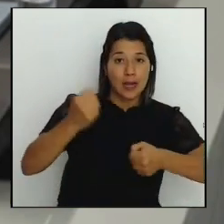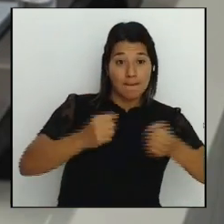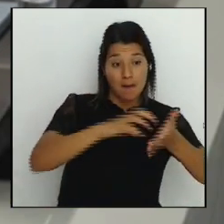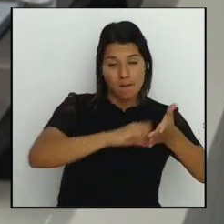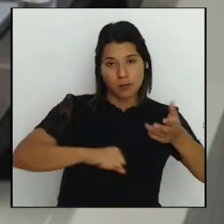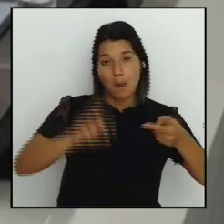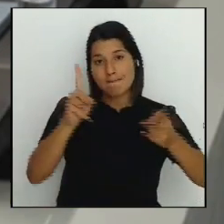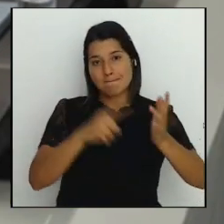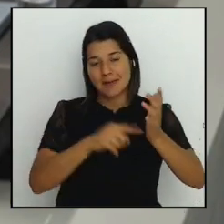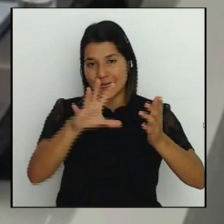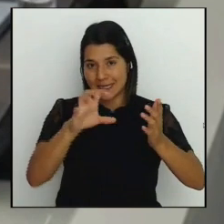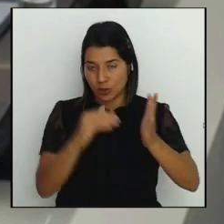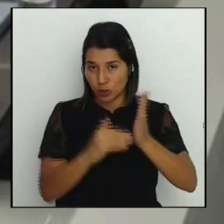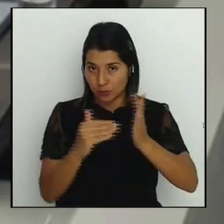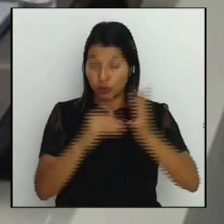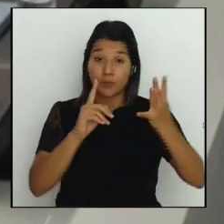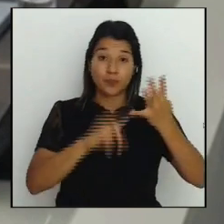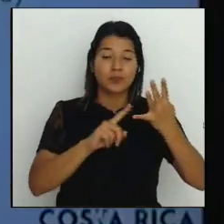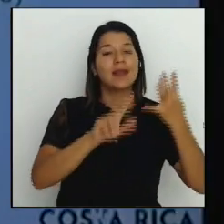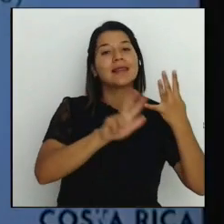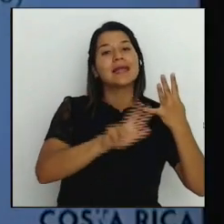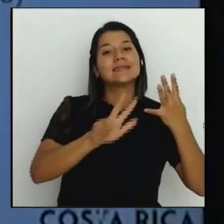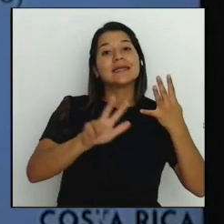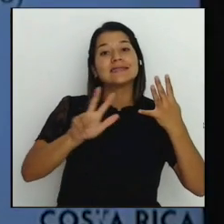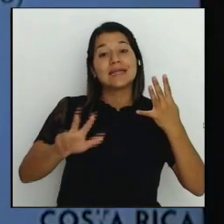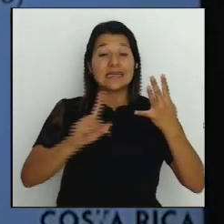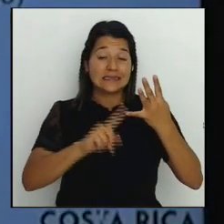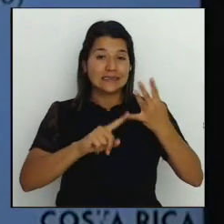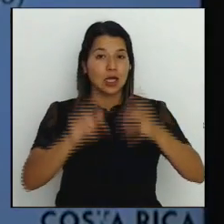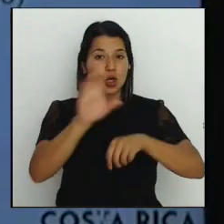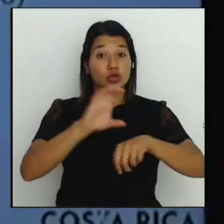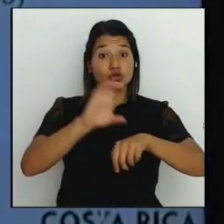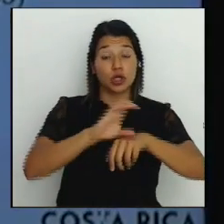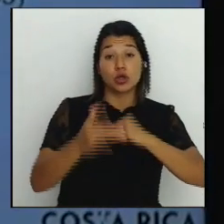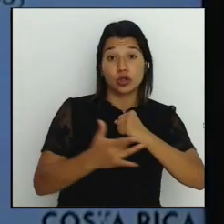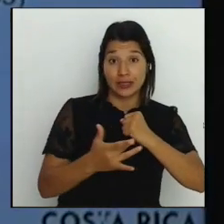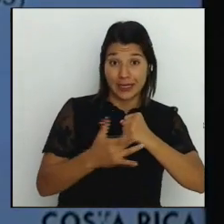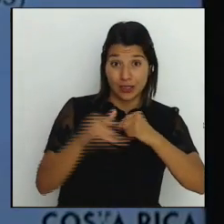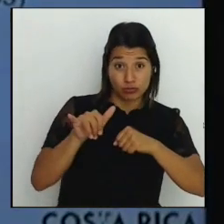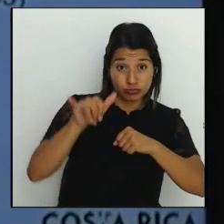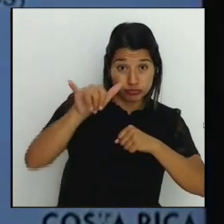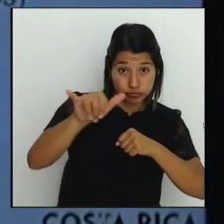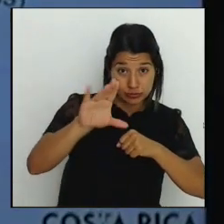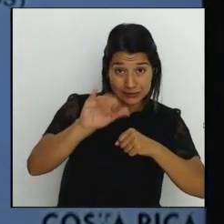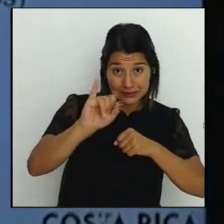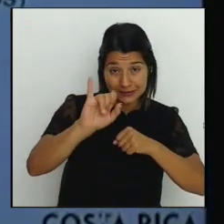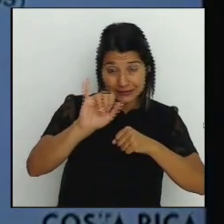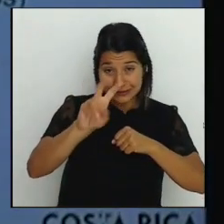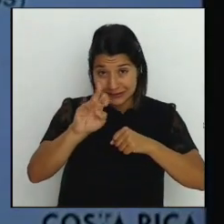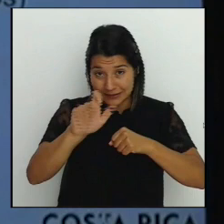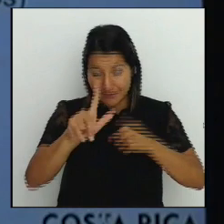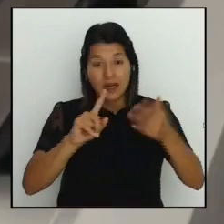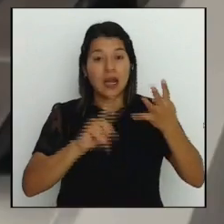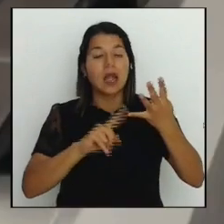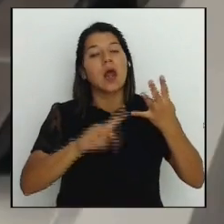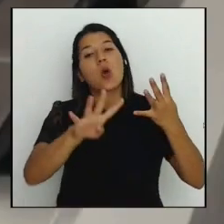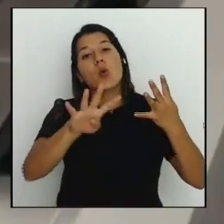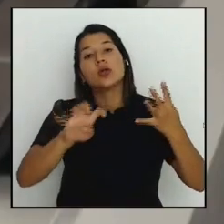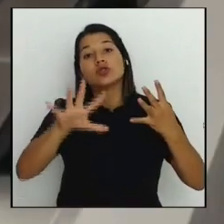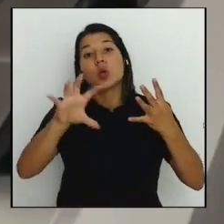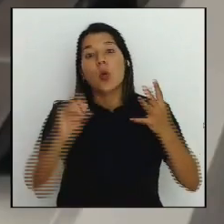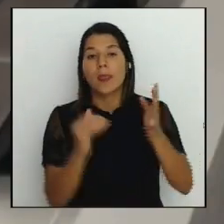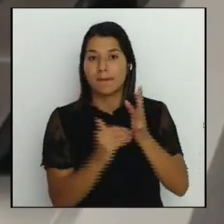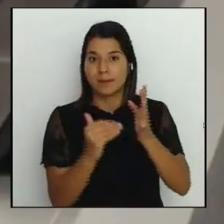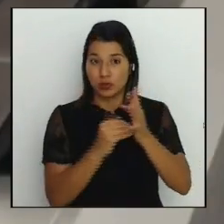el programa 333, que es el Consejo Técnico de Aviación Civil, con 450 millones. Los